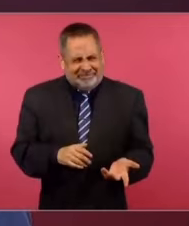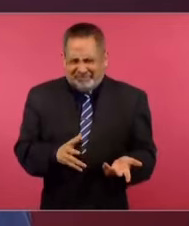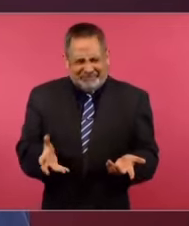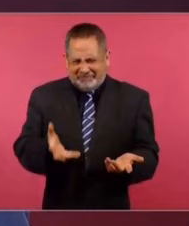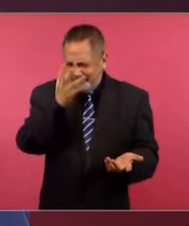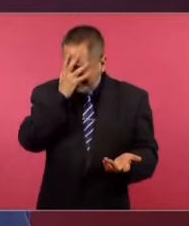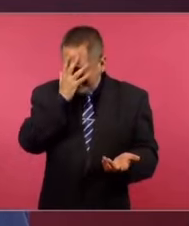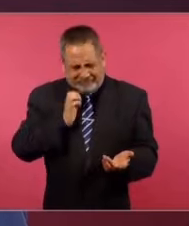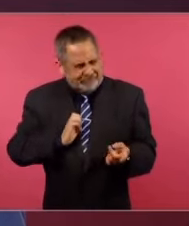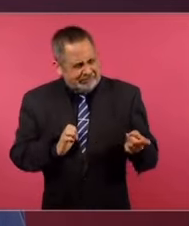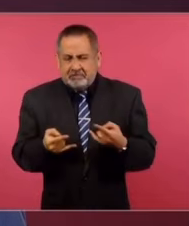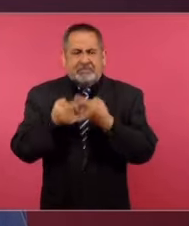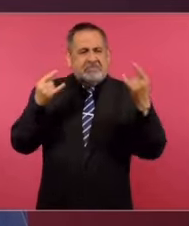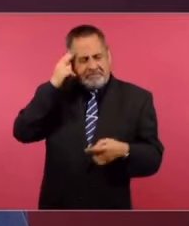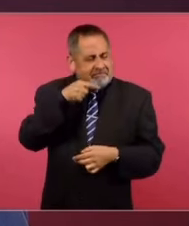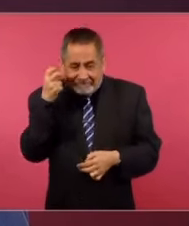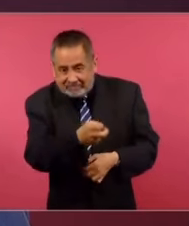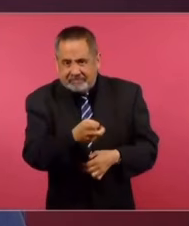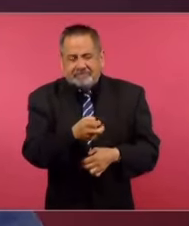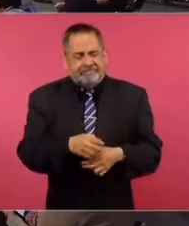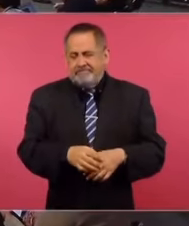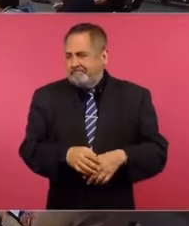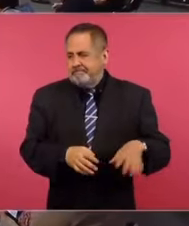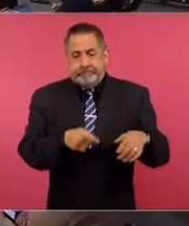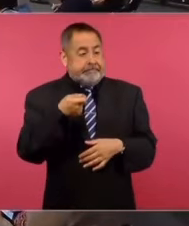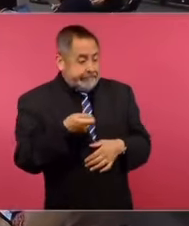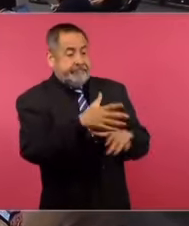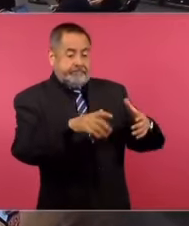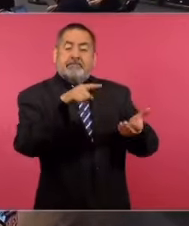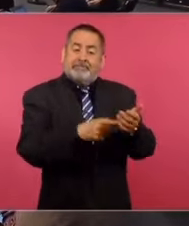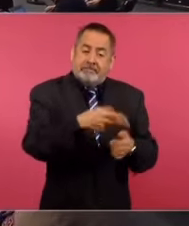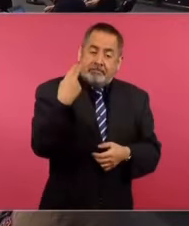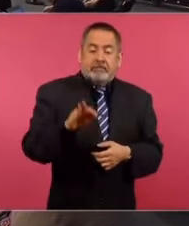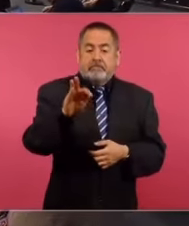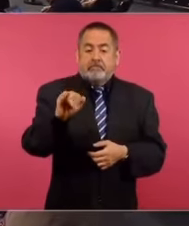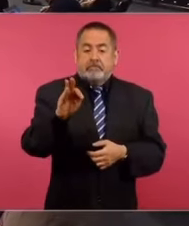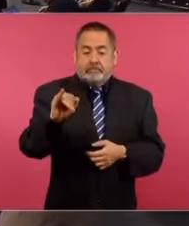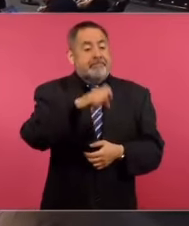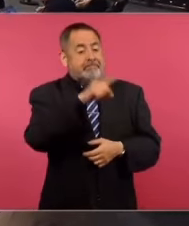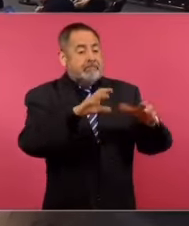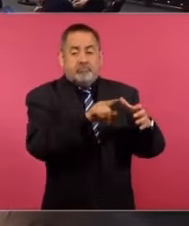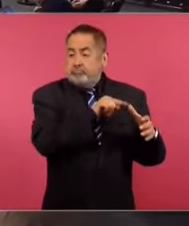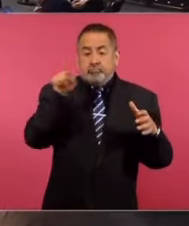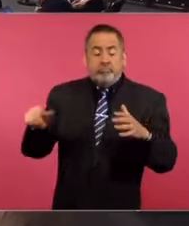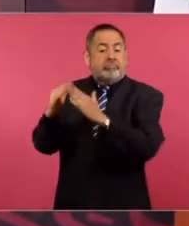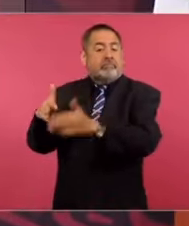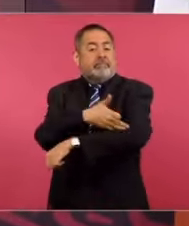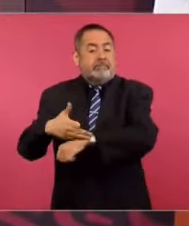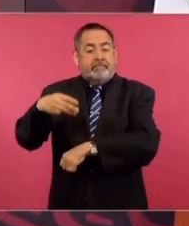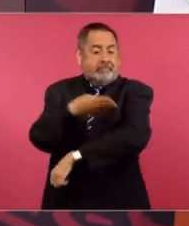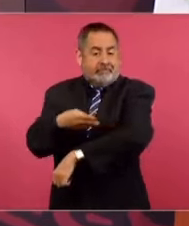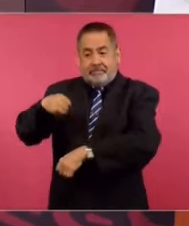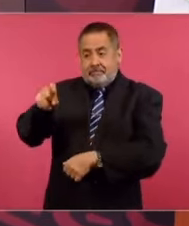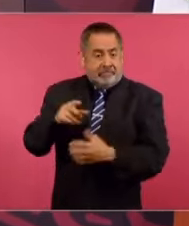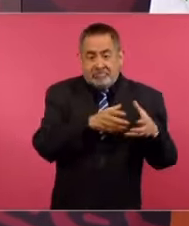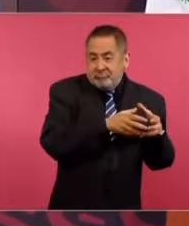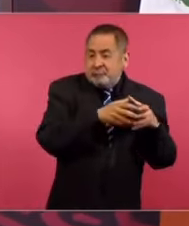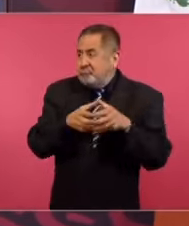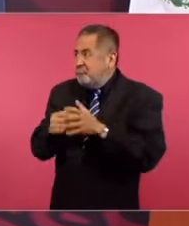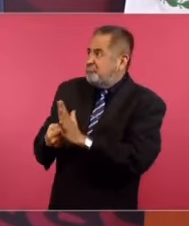vergonzoso de la historia de México. Y esos fifís también fueron los que quemaron la casa de la familia Madero, aquí.